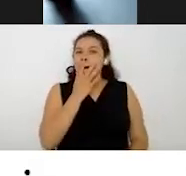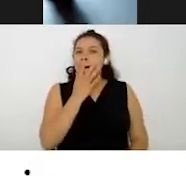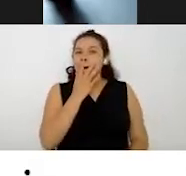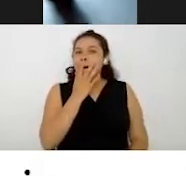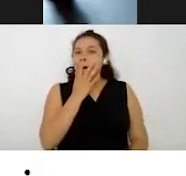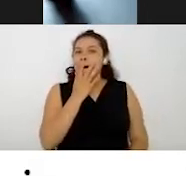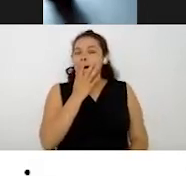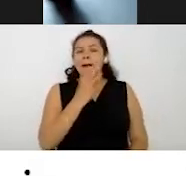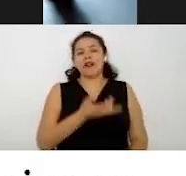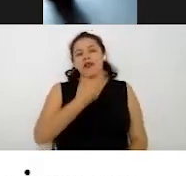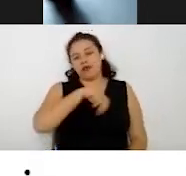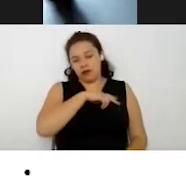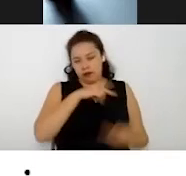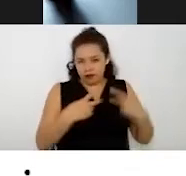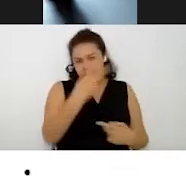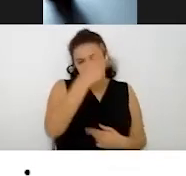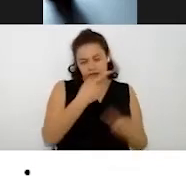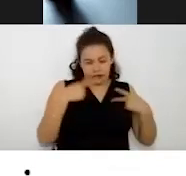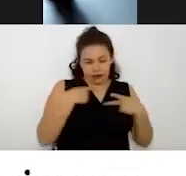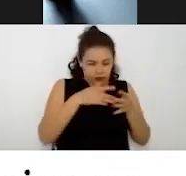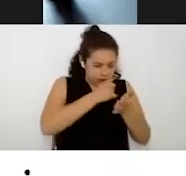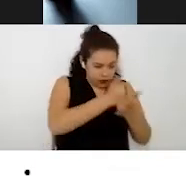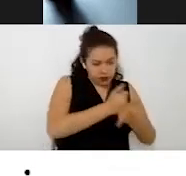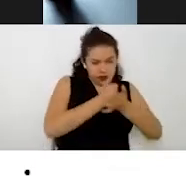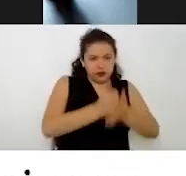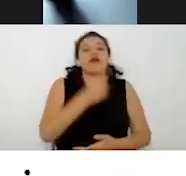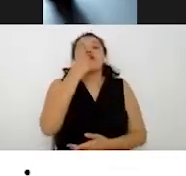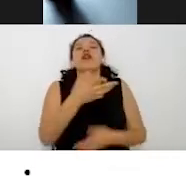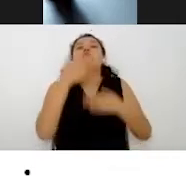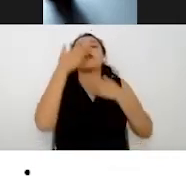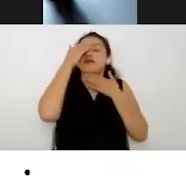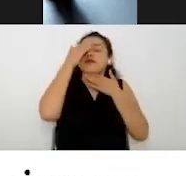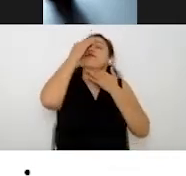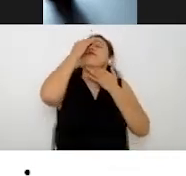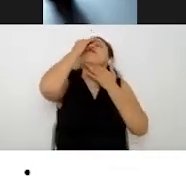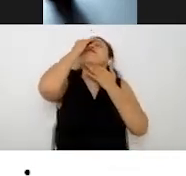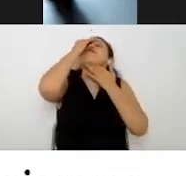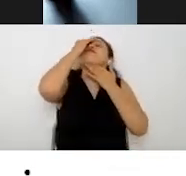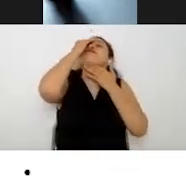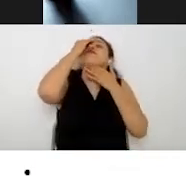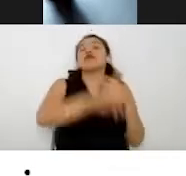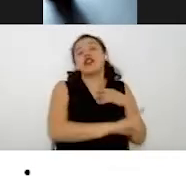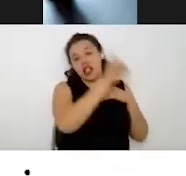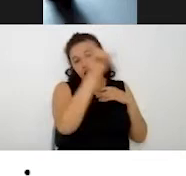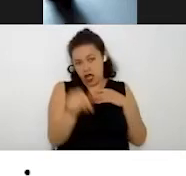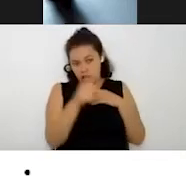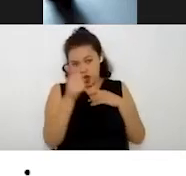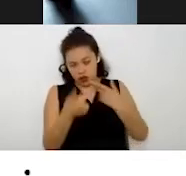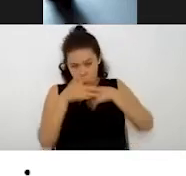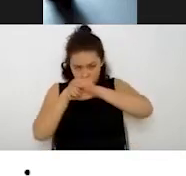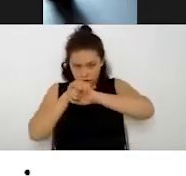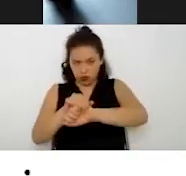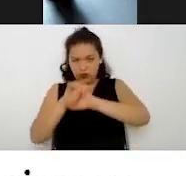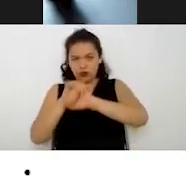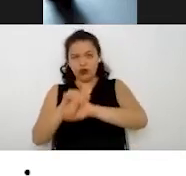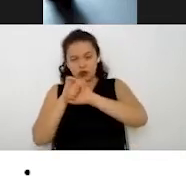si somos 2 personas, ¿estamos de acuerdo? Una podría encargarse precisamente de abrir la vía aérea y la otra de